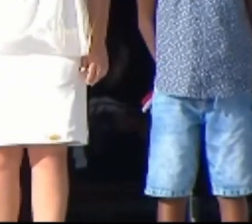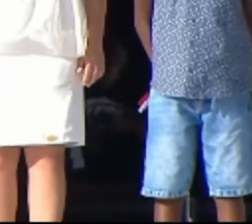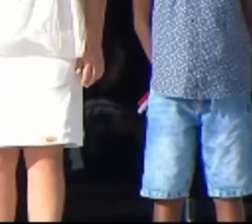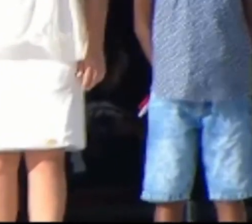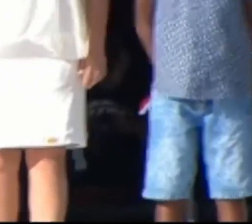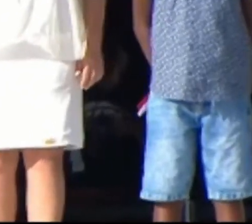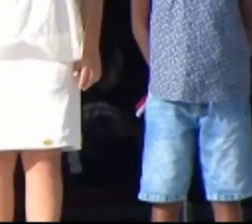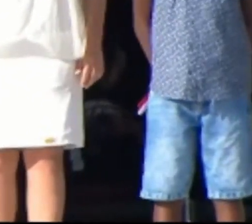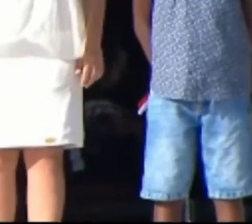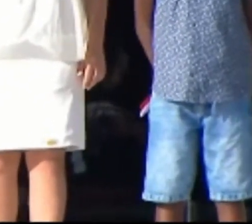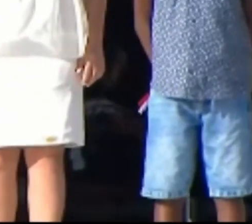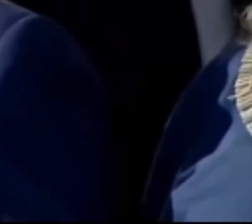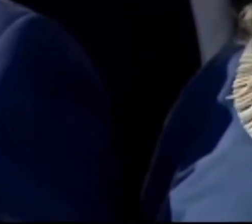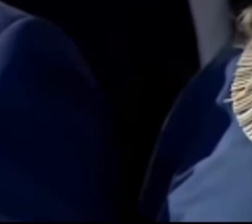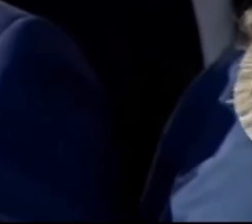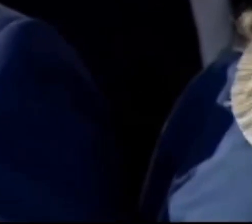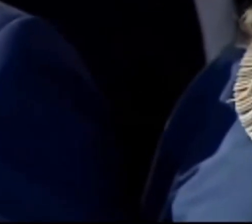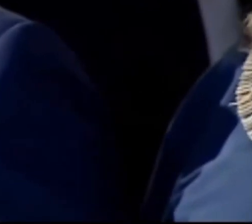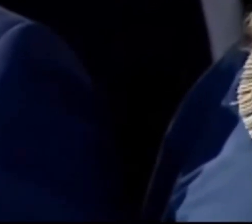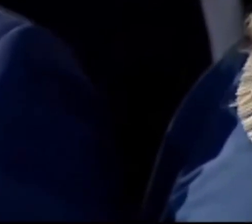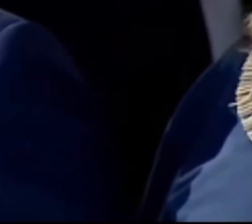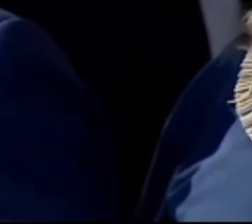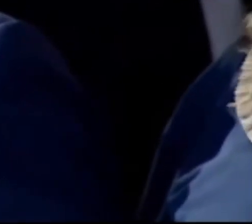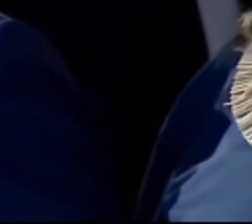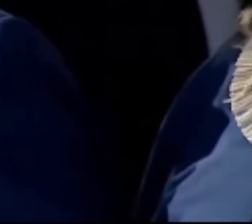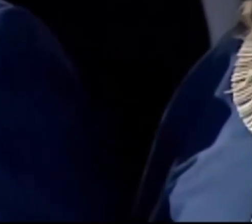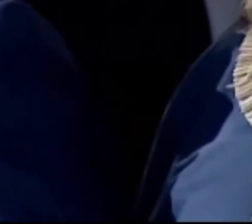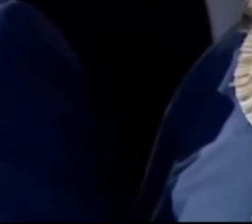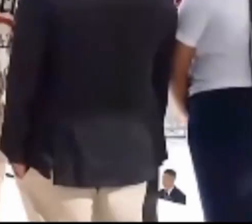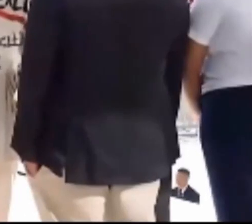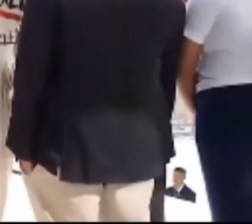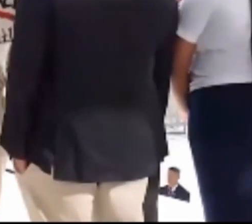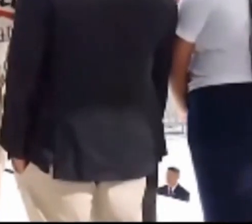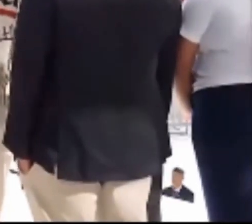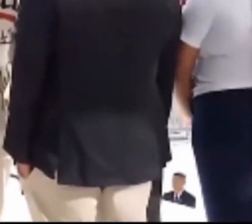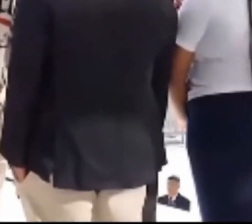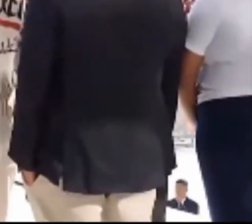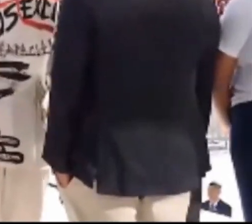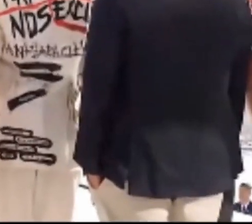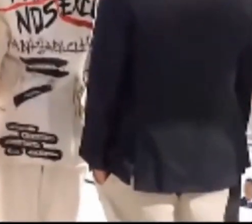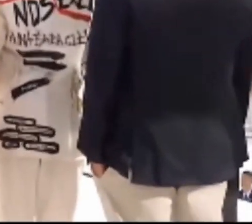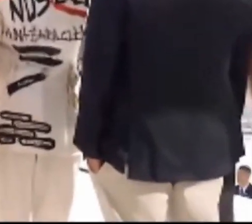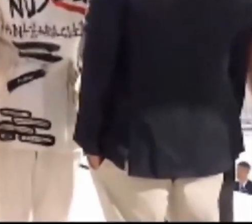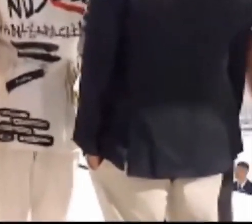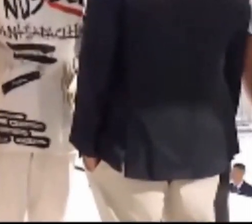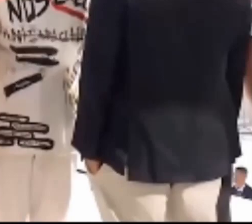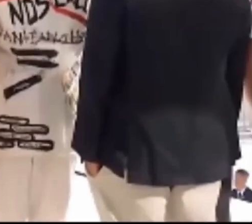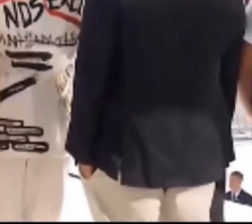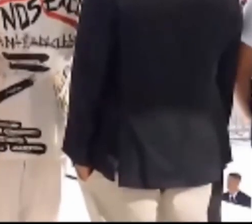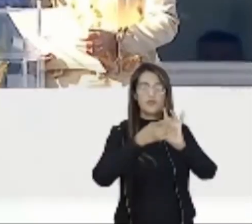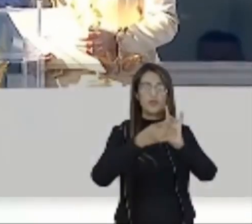de su tercer mandato al frente del país. Un nuevo gobierno que quiere poner todos sus esfuerzos en acabar con las desigualdades del país.